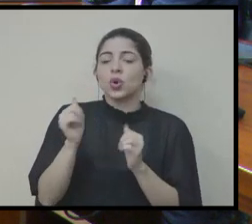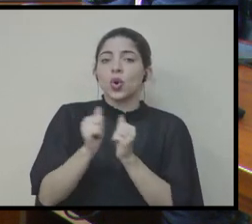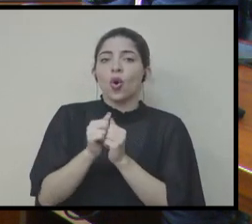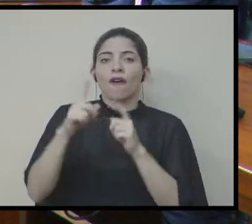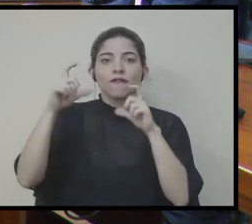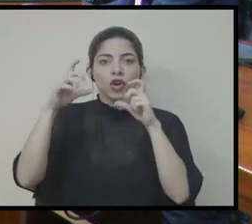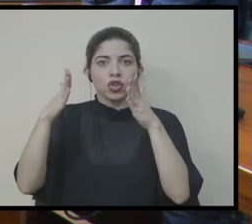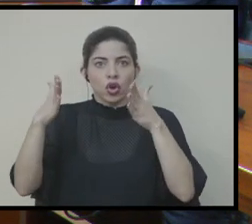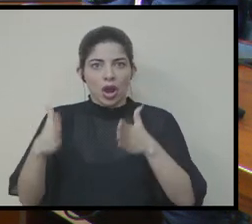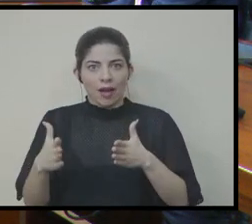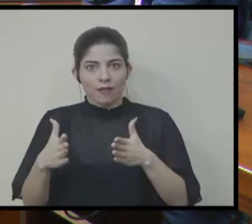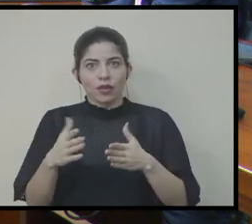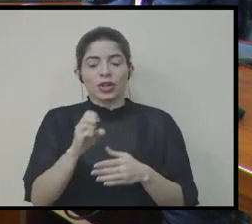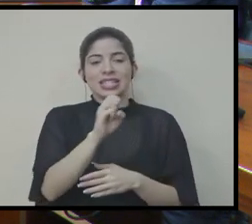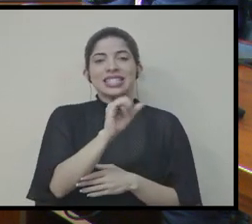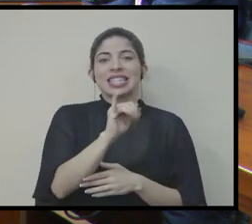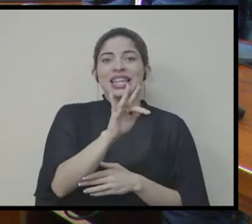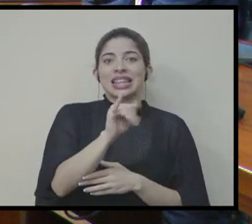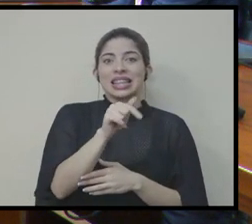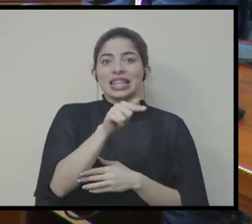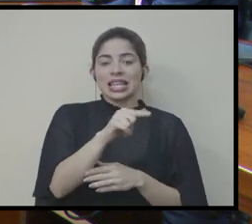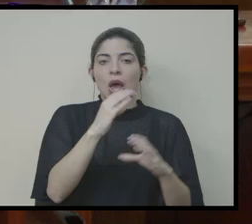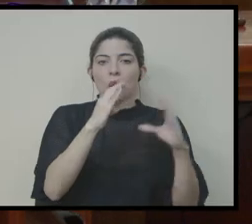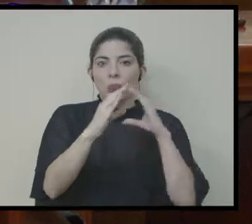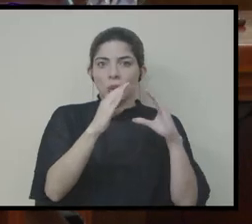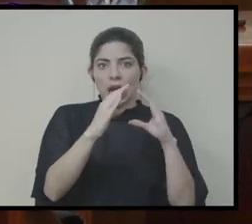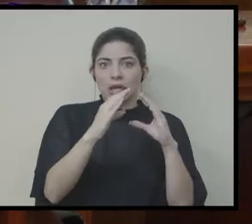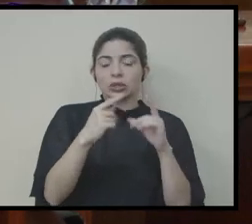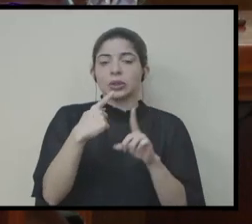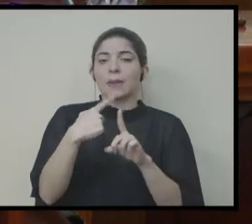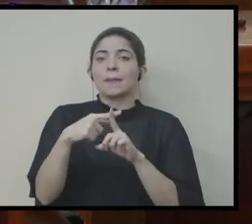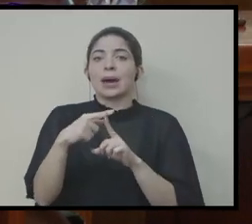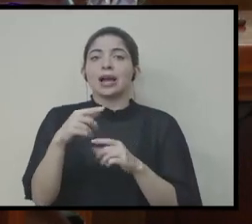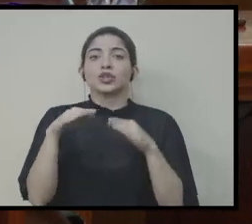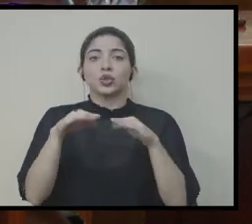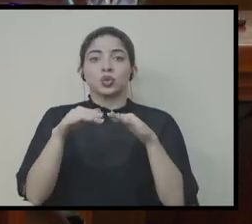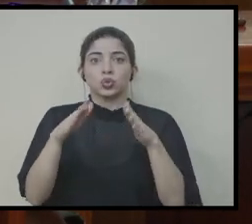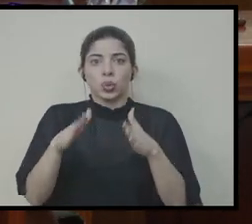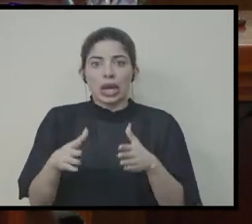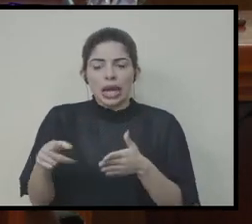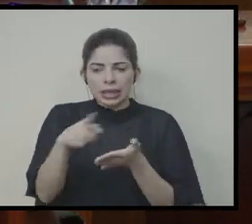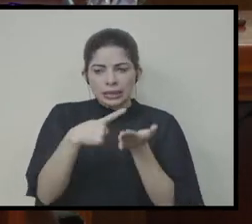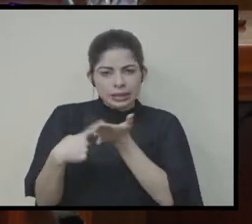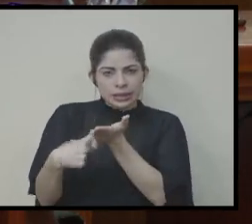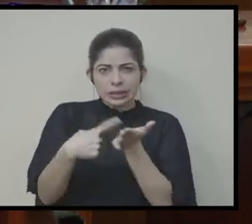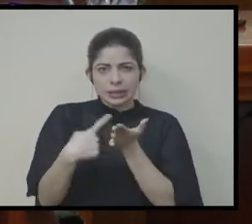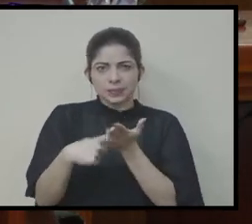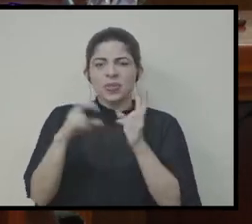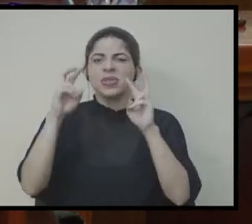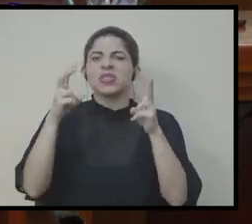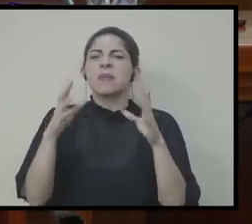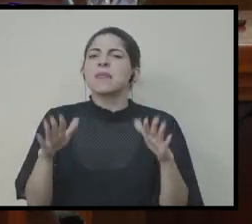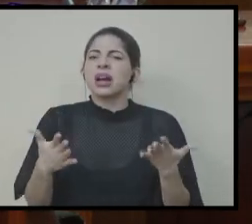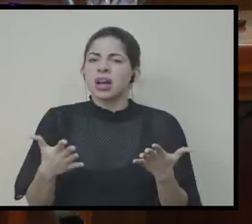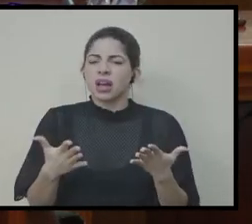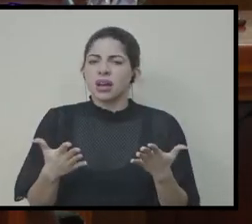que es el fotógrafo, con Cintia Briseño, que es la que me lleva medios de comunicación, y con las señoras costureras. Ok, el tema es este.